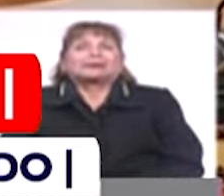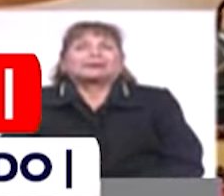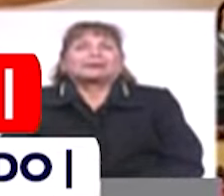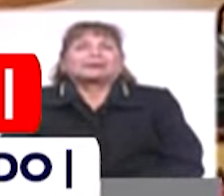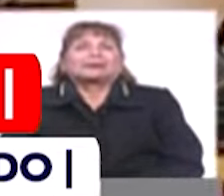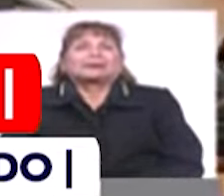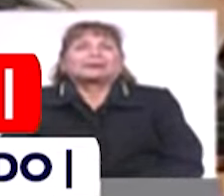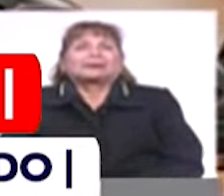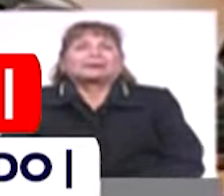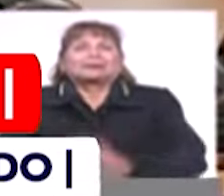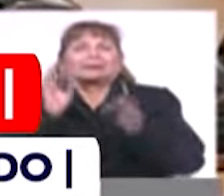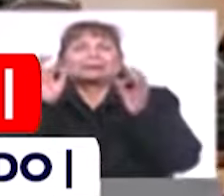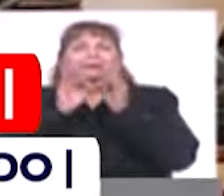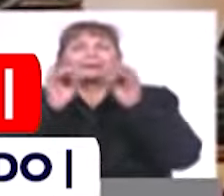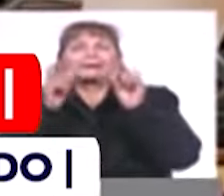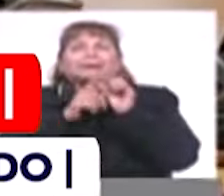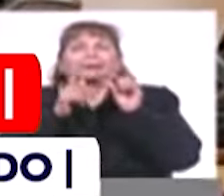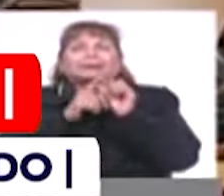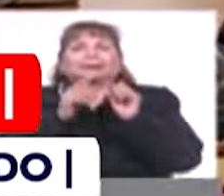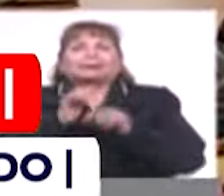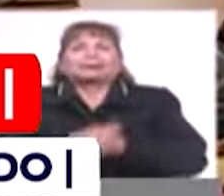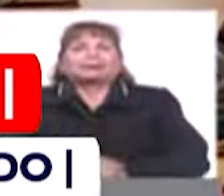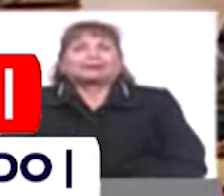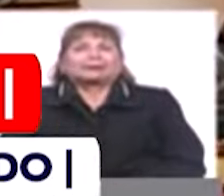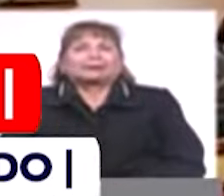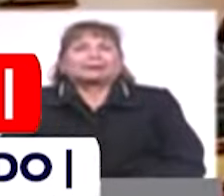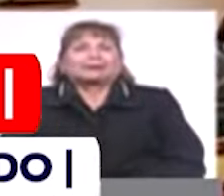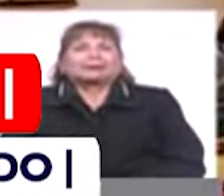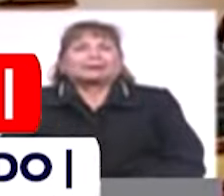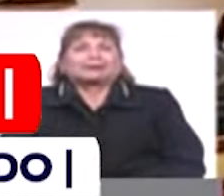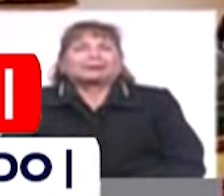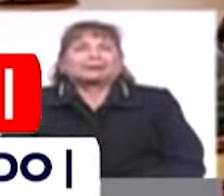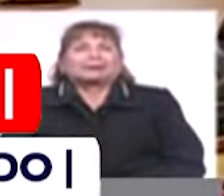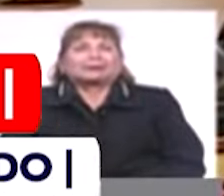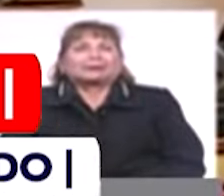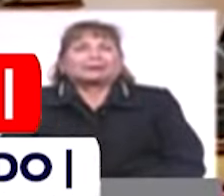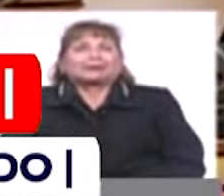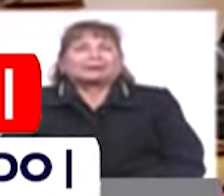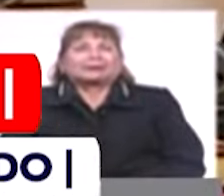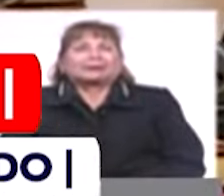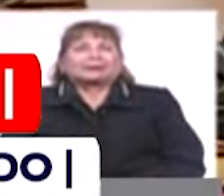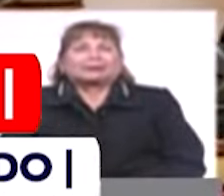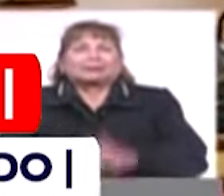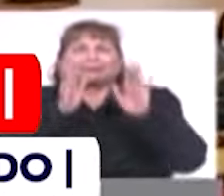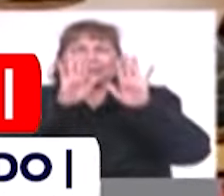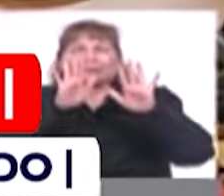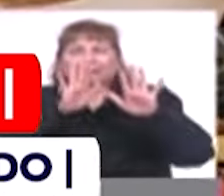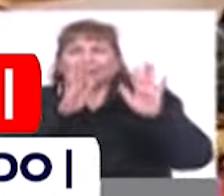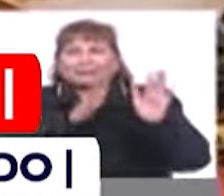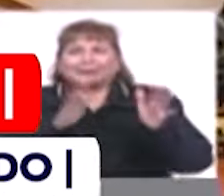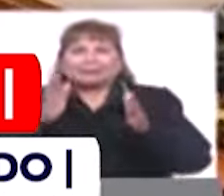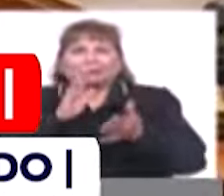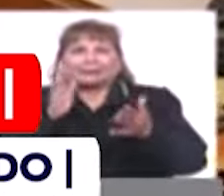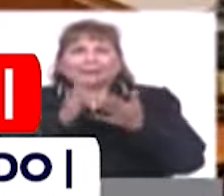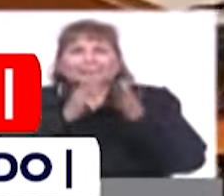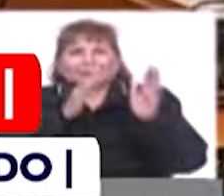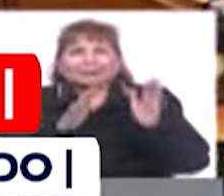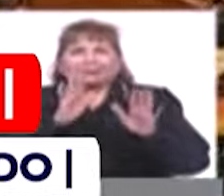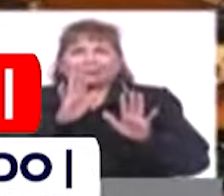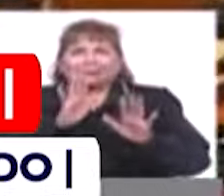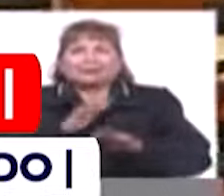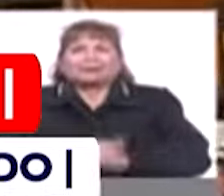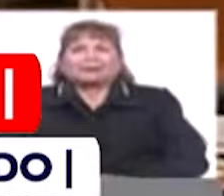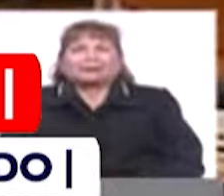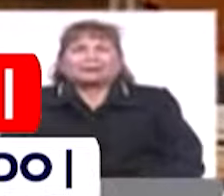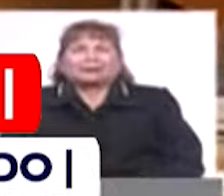por favor por favor vamos a vamos al orden Ya vamos al orden por al orden se ha referido a todos pues o sea él